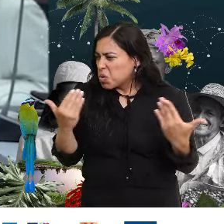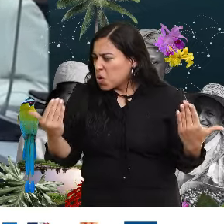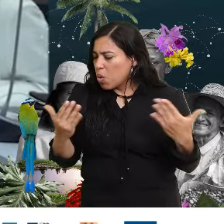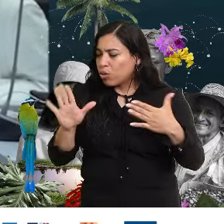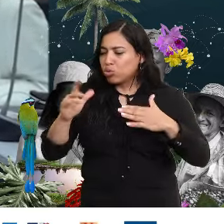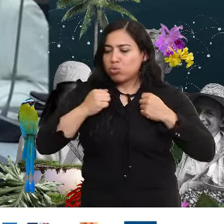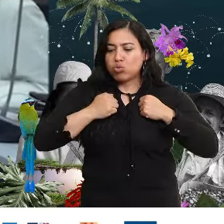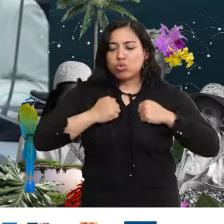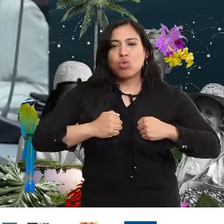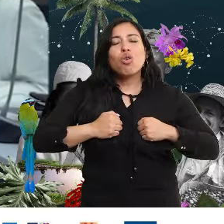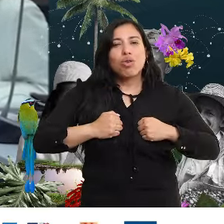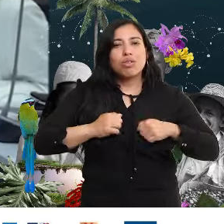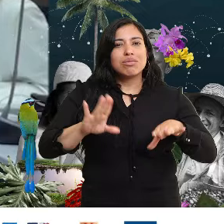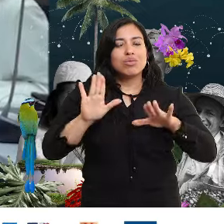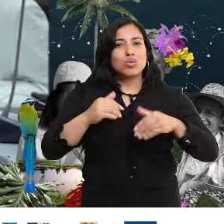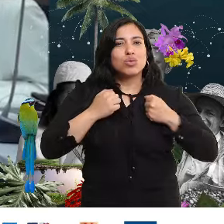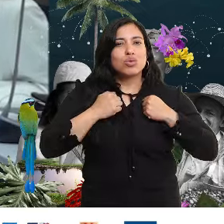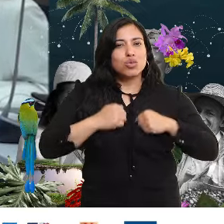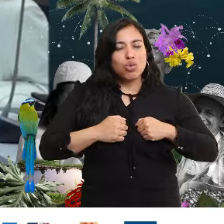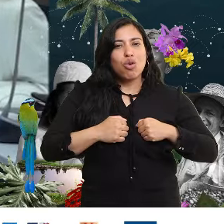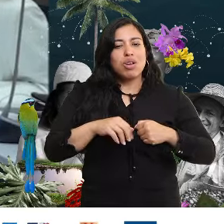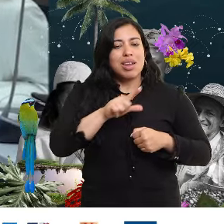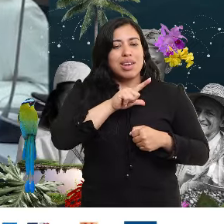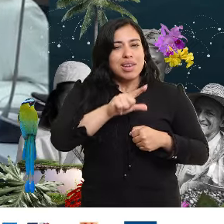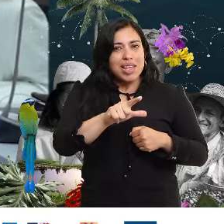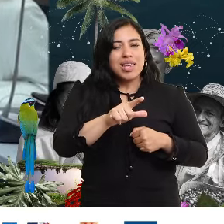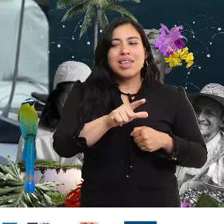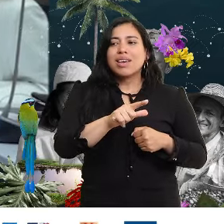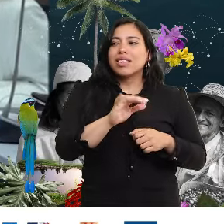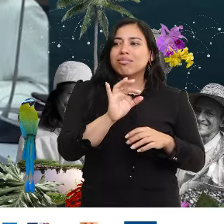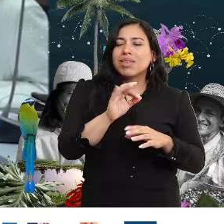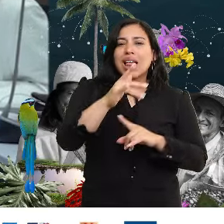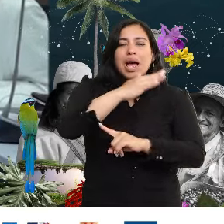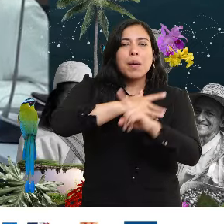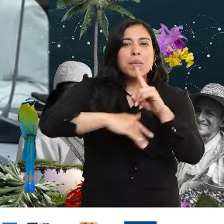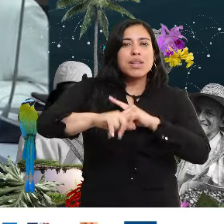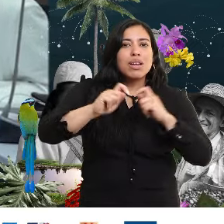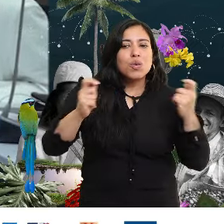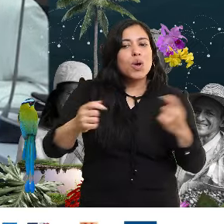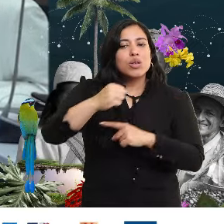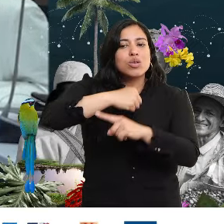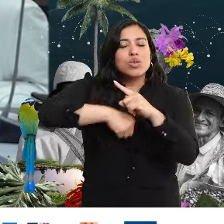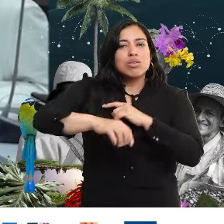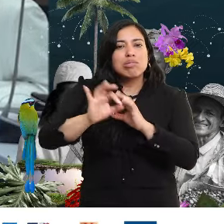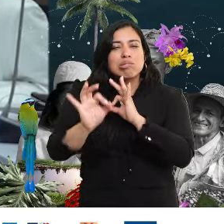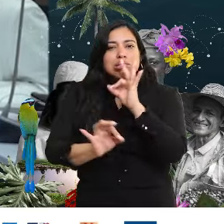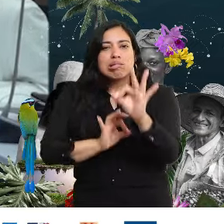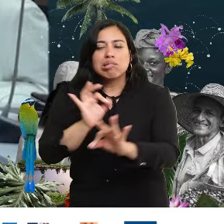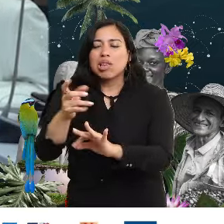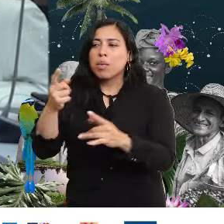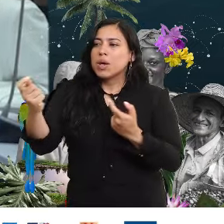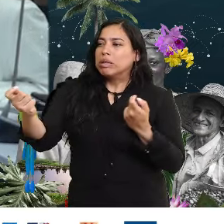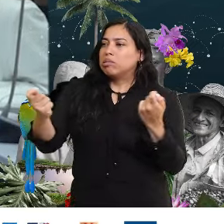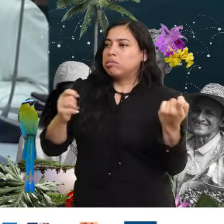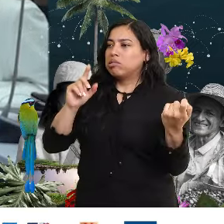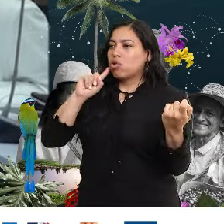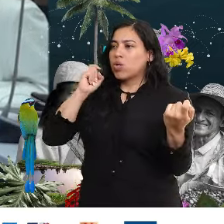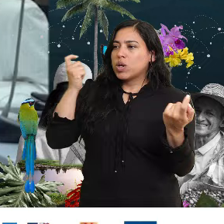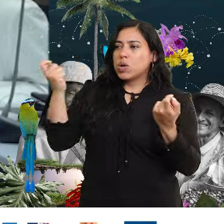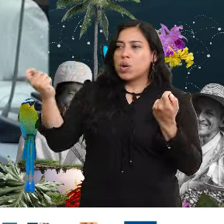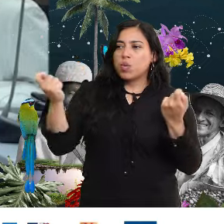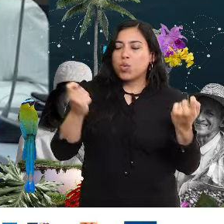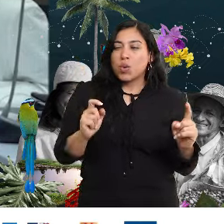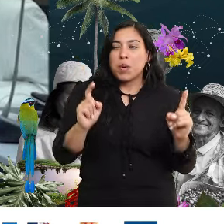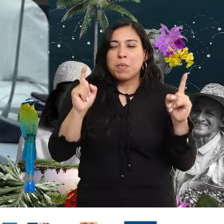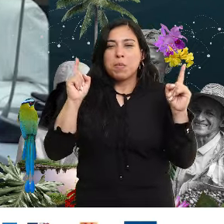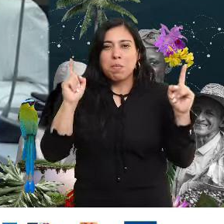rol de tu liderazgo en salvaguardas ambientales y sociales, en esa gobernanza, pero también en